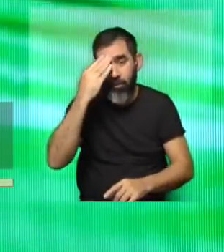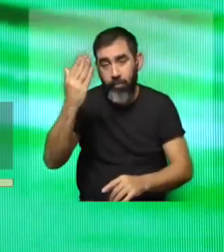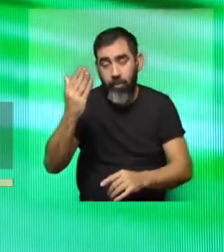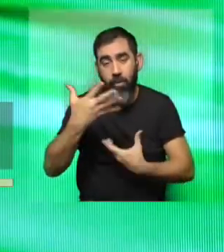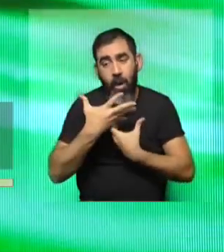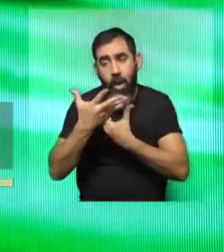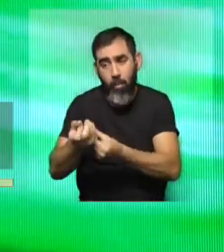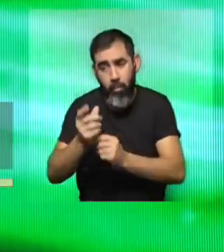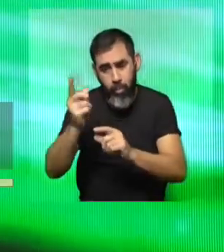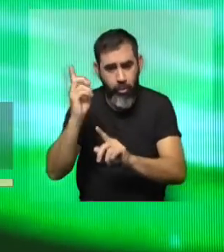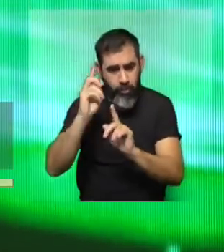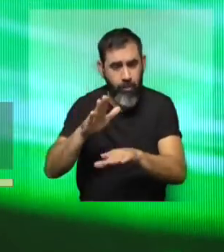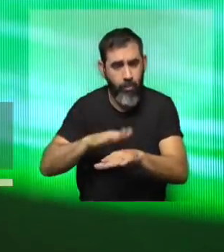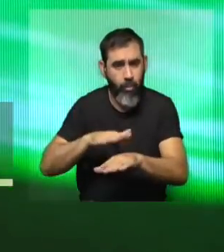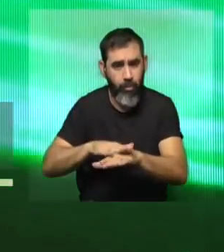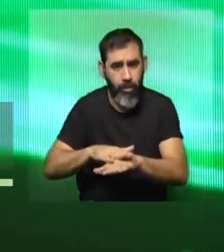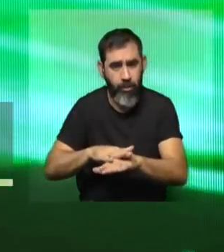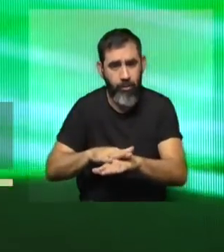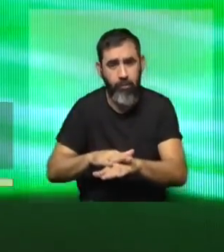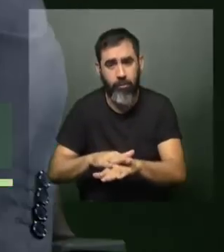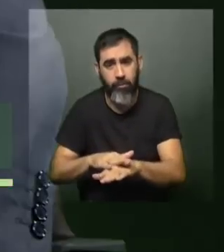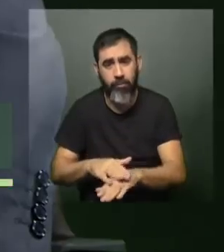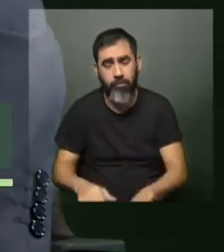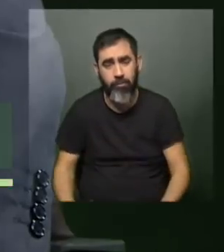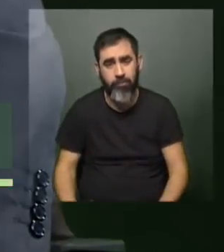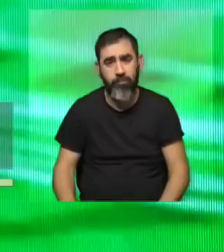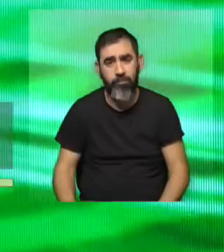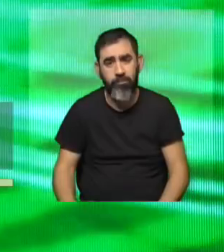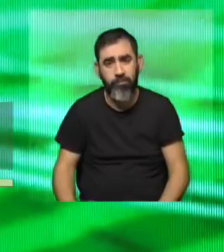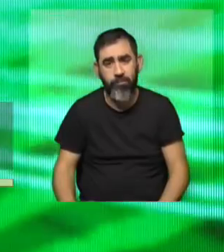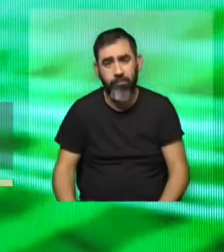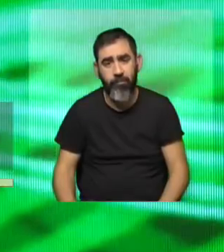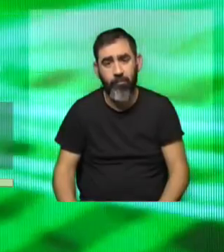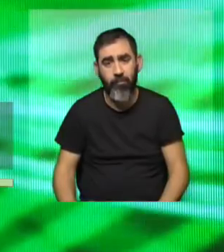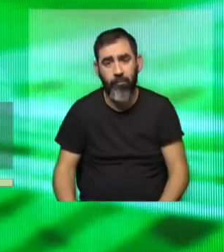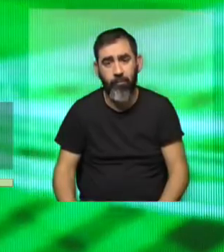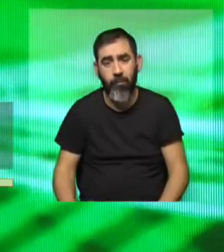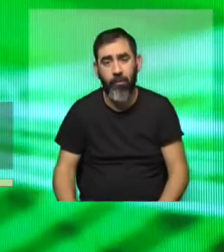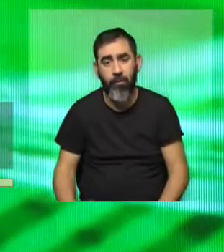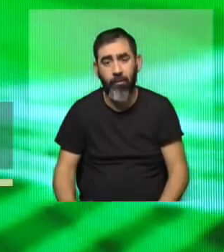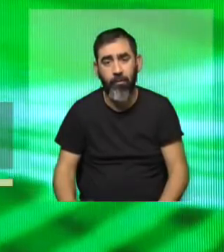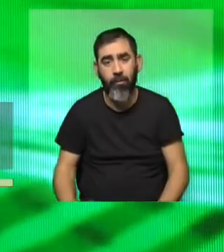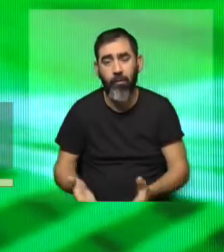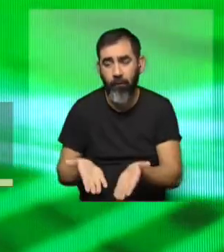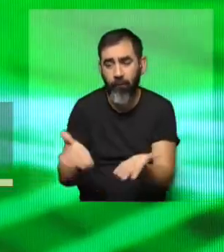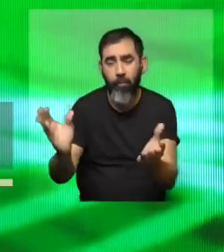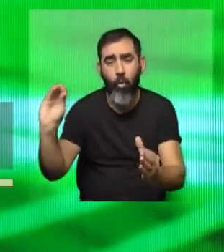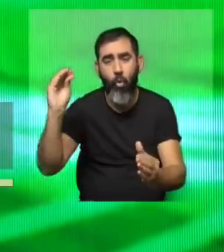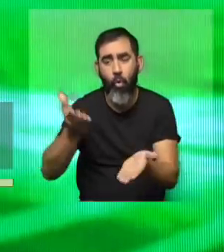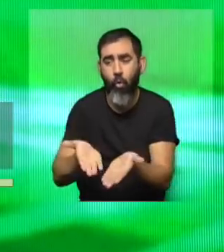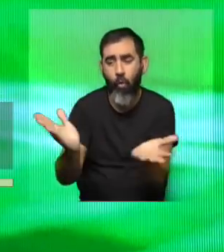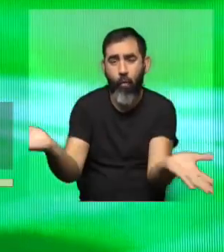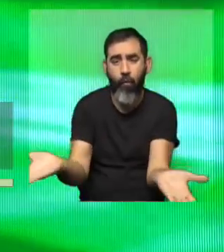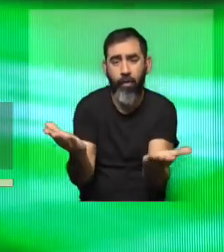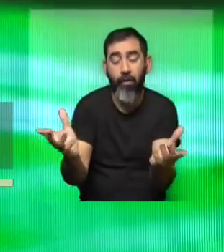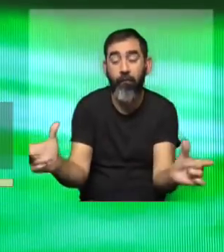salieron a respaldarme en su momento Sí por ejemplo que que decían vamos vamos a darle cancha al guacho y vamos a ver